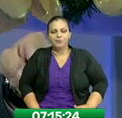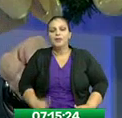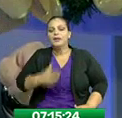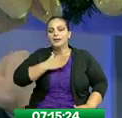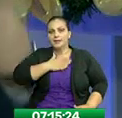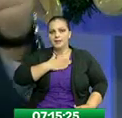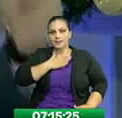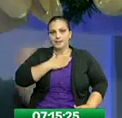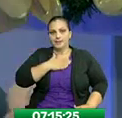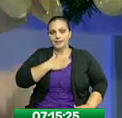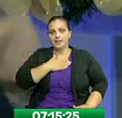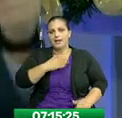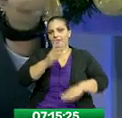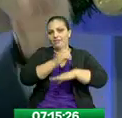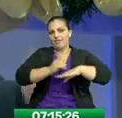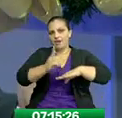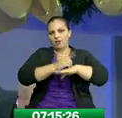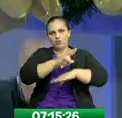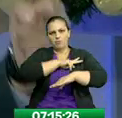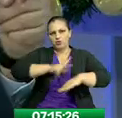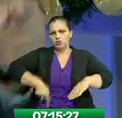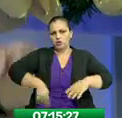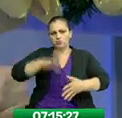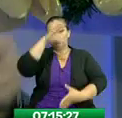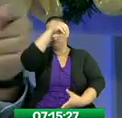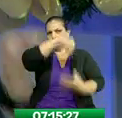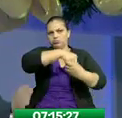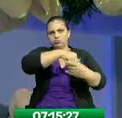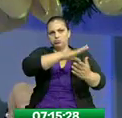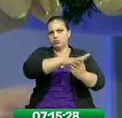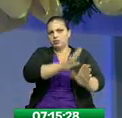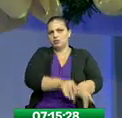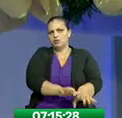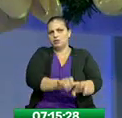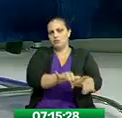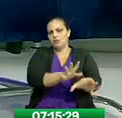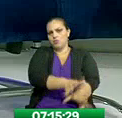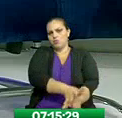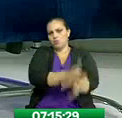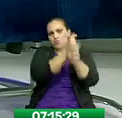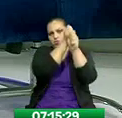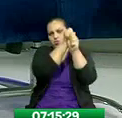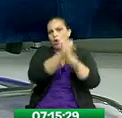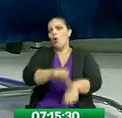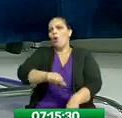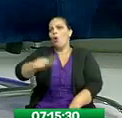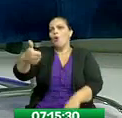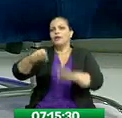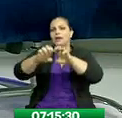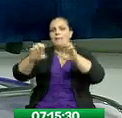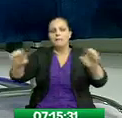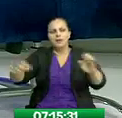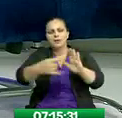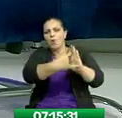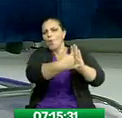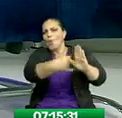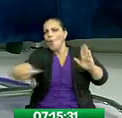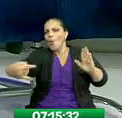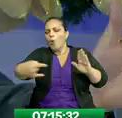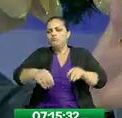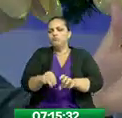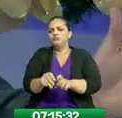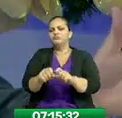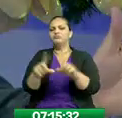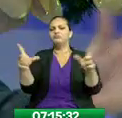denunciarlo. Y puedo denunciarlo y puedo sancionarlo hasta en un 10% de la facturación. Ministro, entonces la pelota está en la cancha de la Asamblea. Está en la Asamblea de la